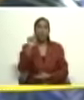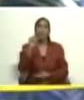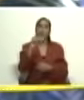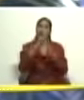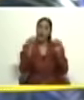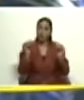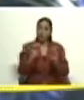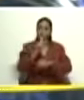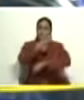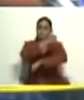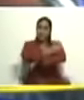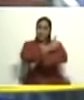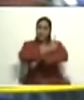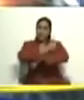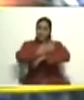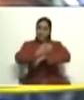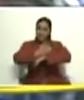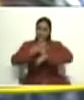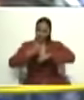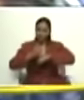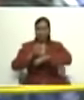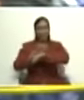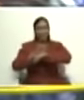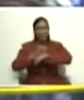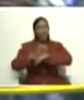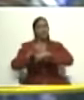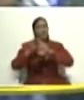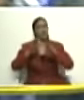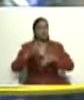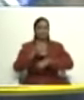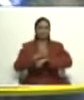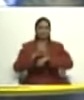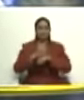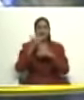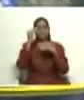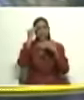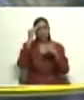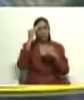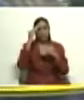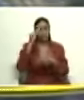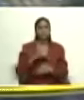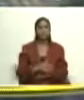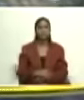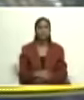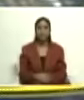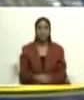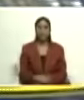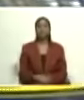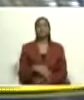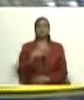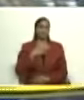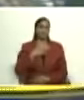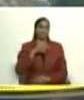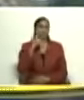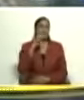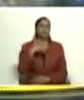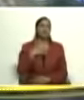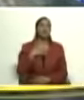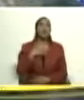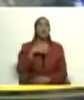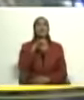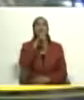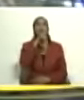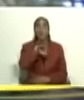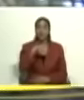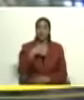amigo Héctor, gobernador. Presidente, fíjese que yo tengo una anécdota con este estado, ¿no? Yo nací en los